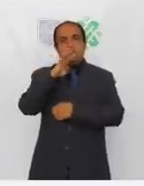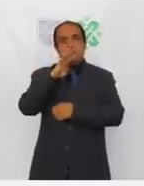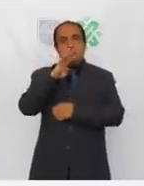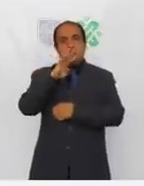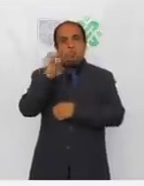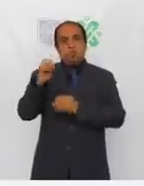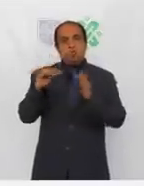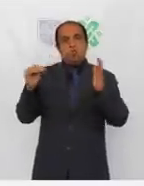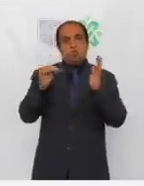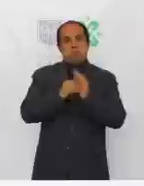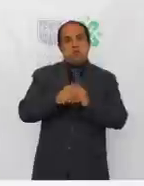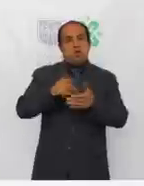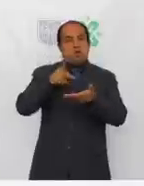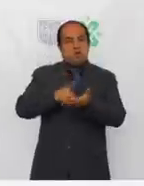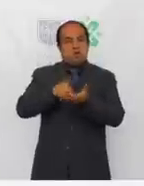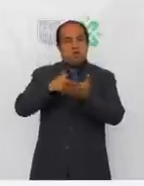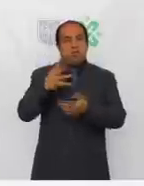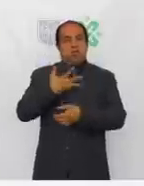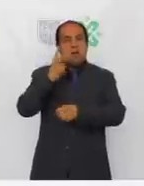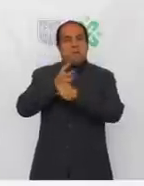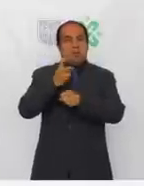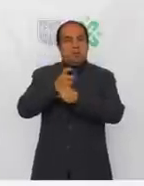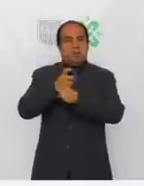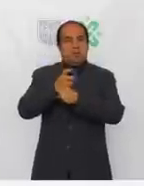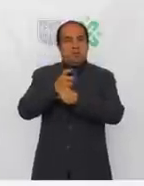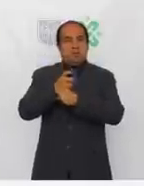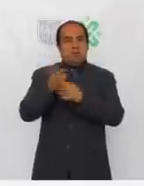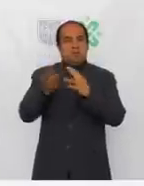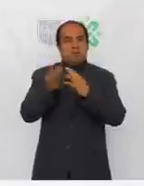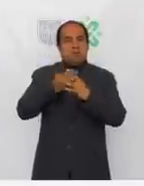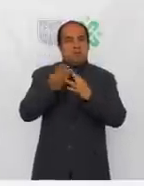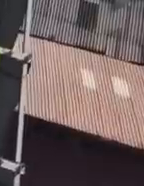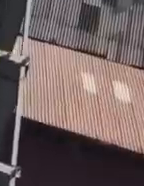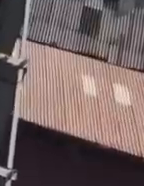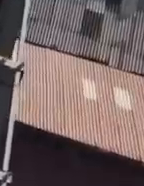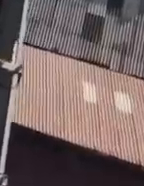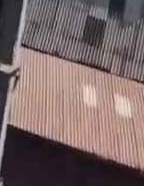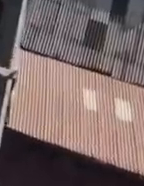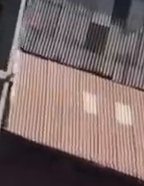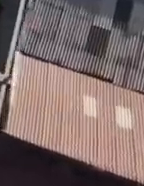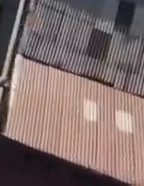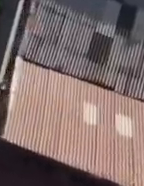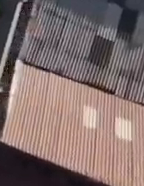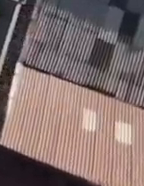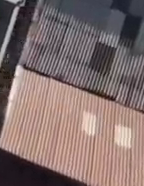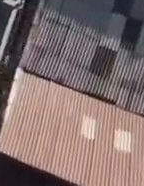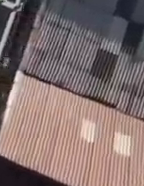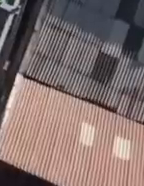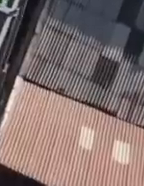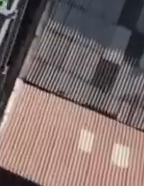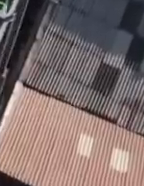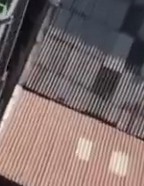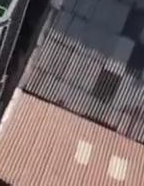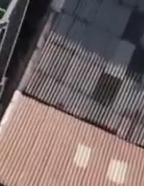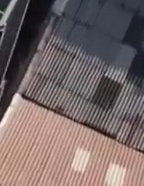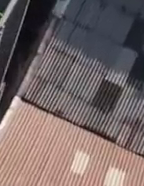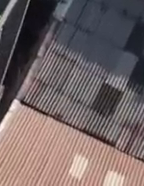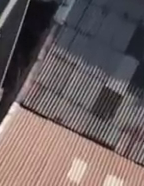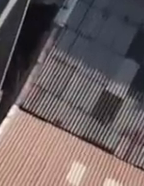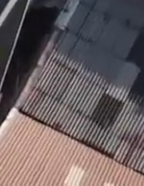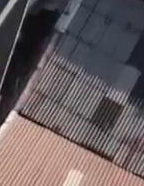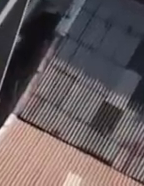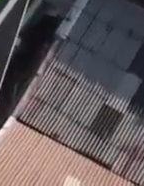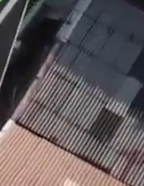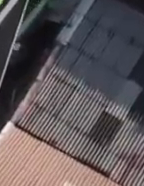directamente en la primera fase, de ahí rechazo para disposición final, todavía van a quedar 640